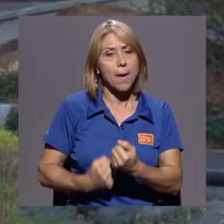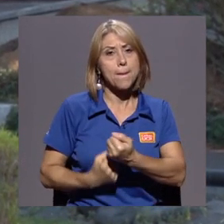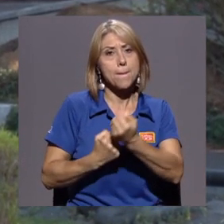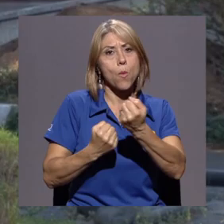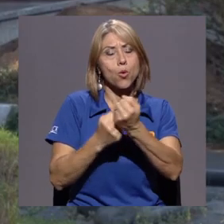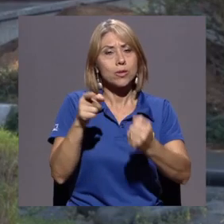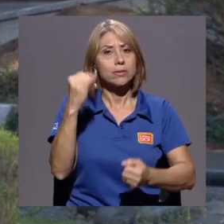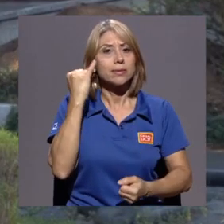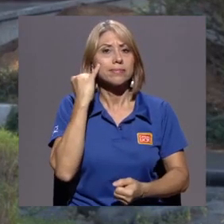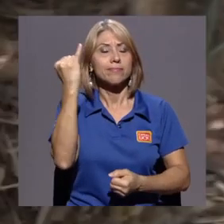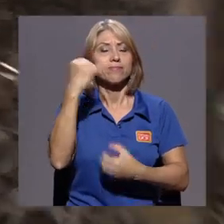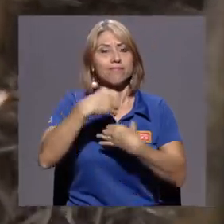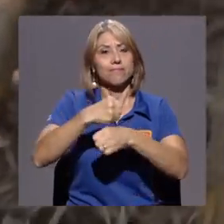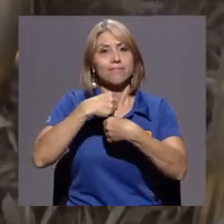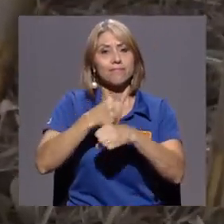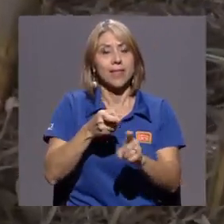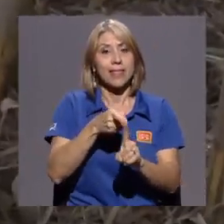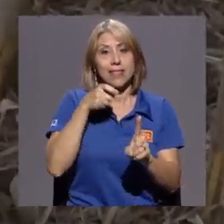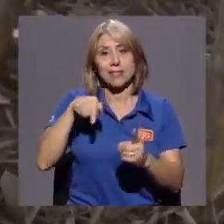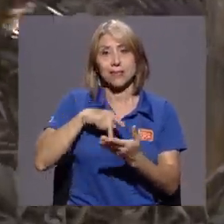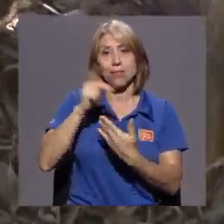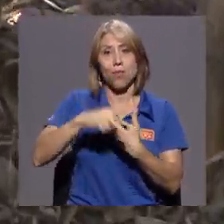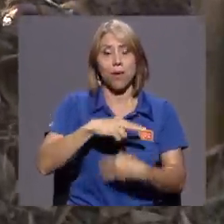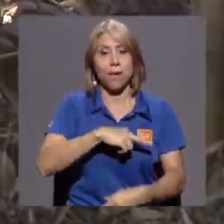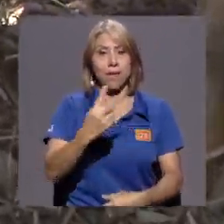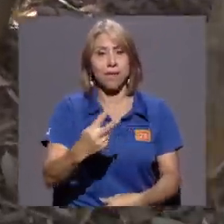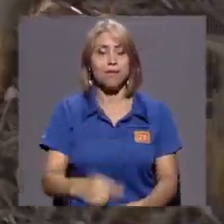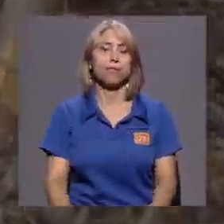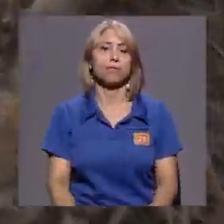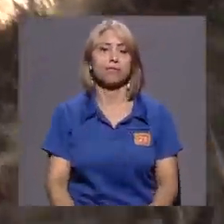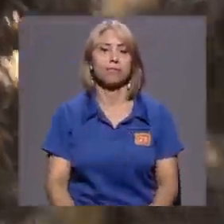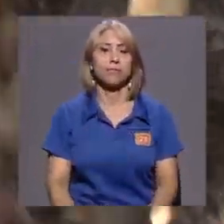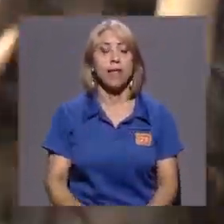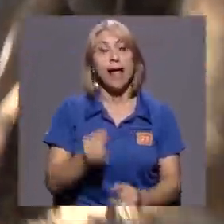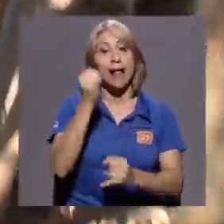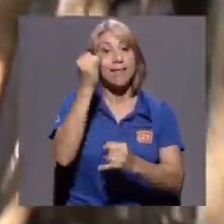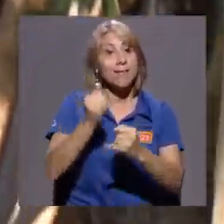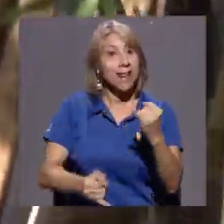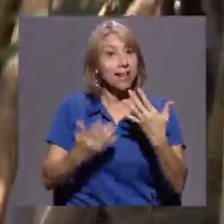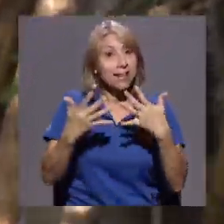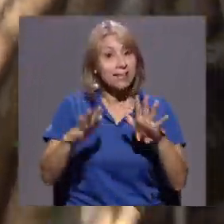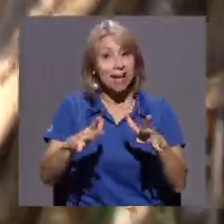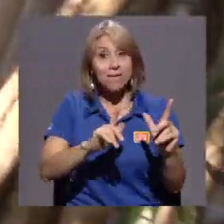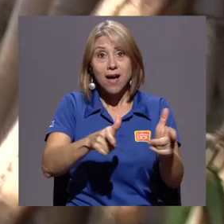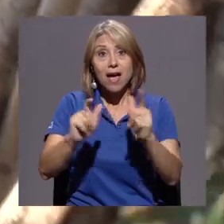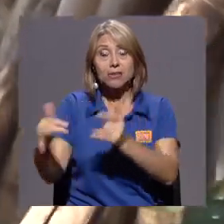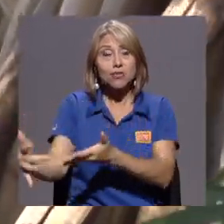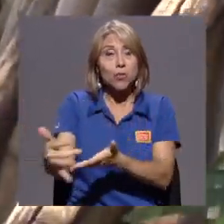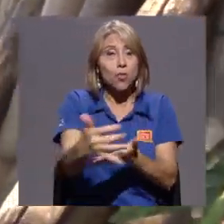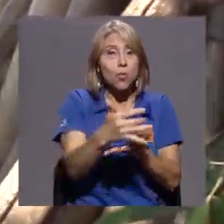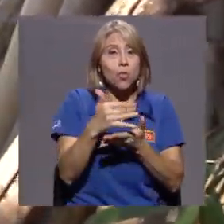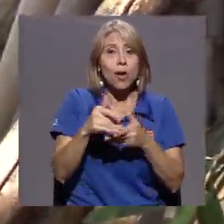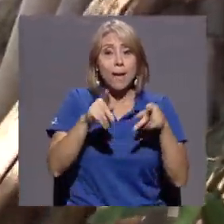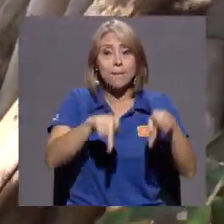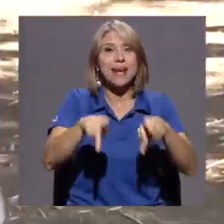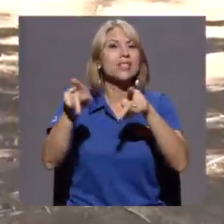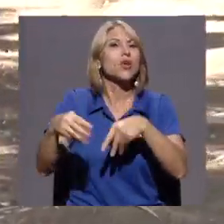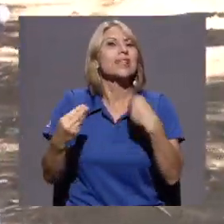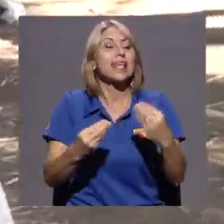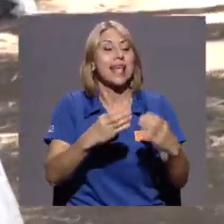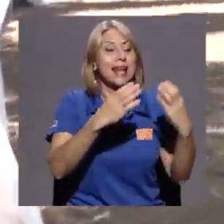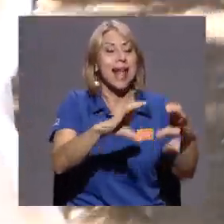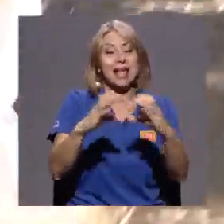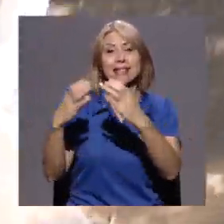tipo de iniciativas que se realizan desde el programa de voluntariado. Al final de la recolección, las personas clasifican los residuos